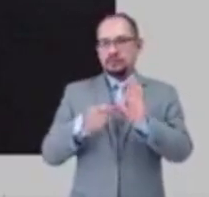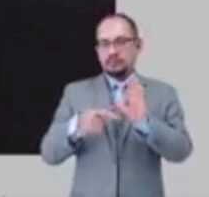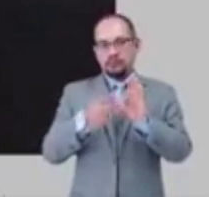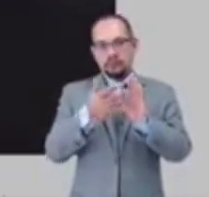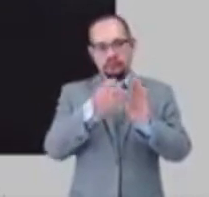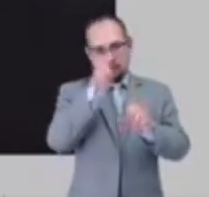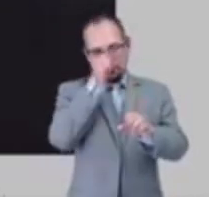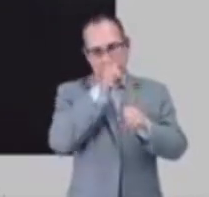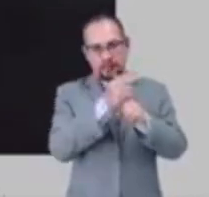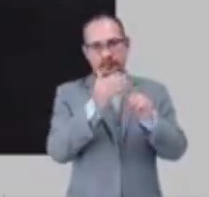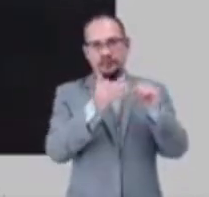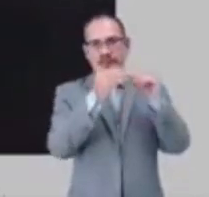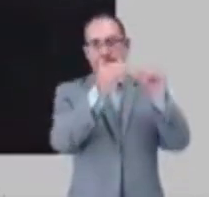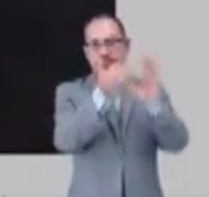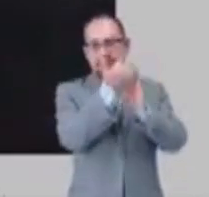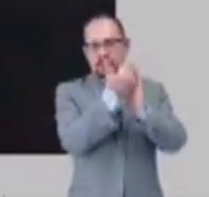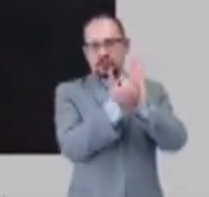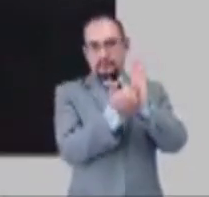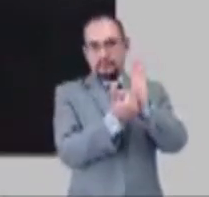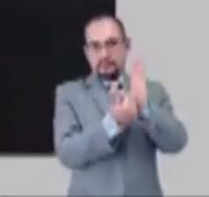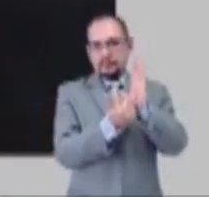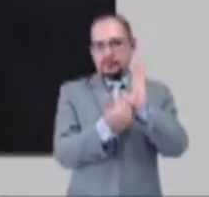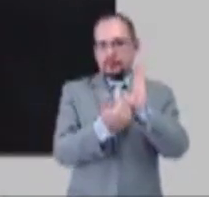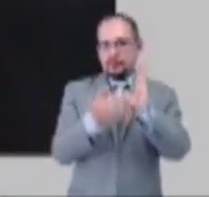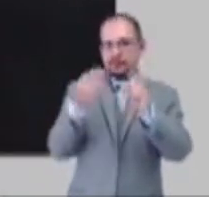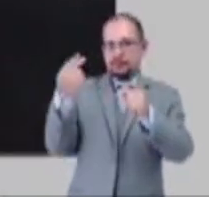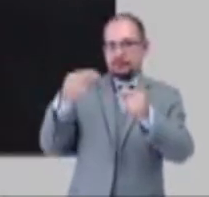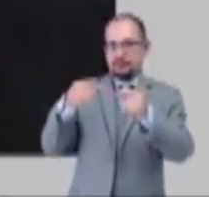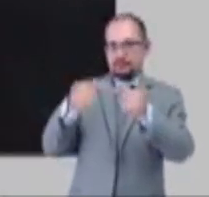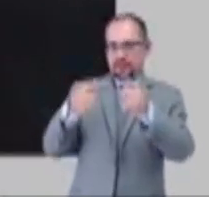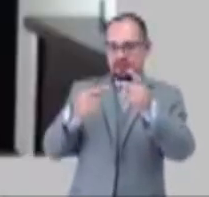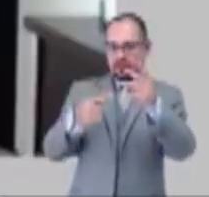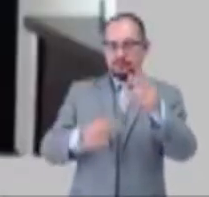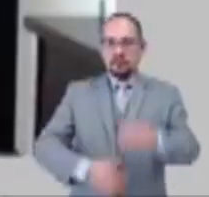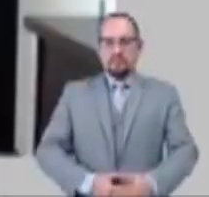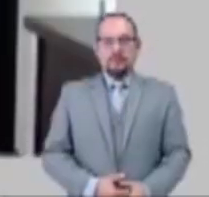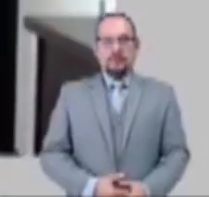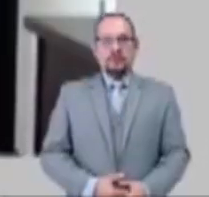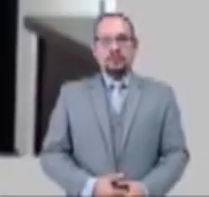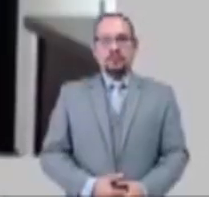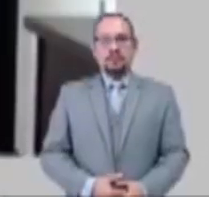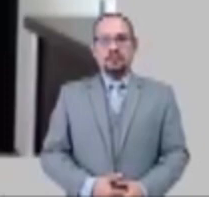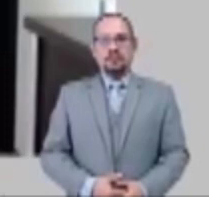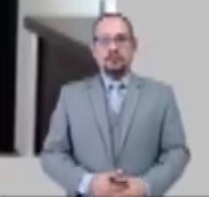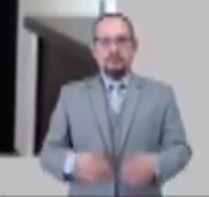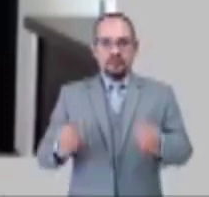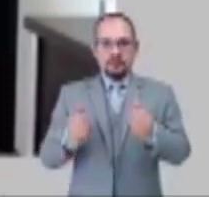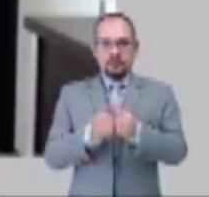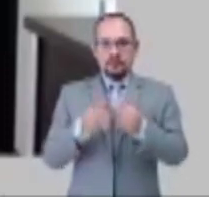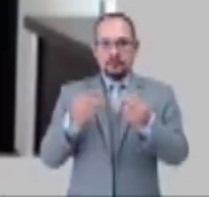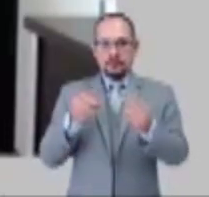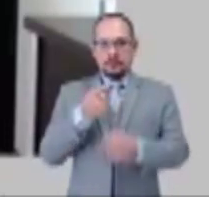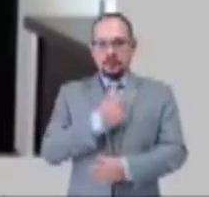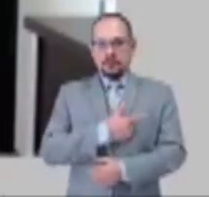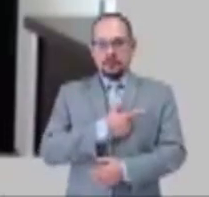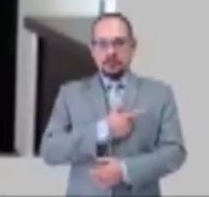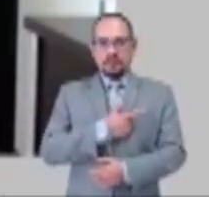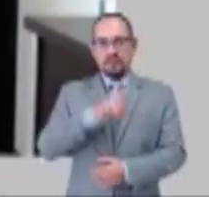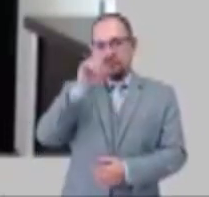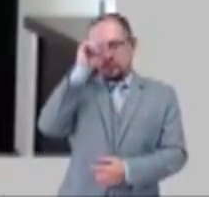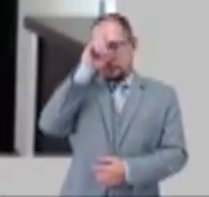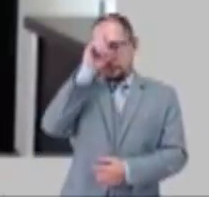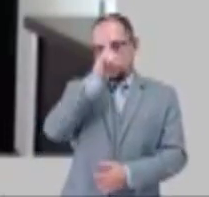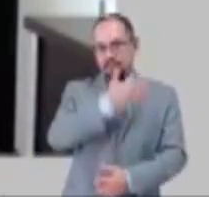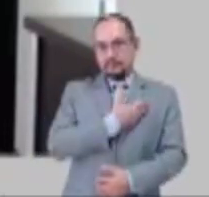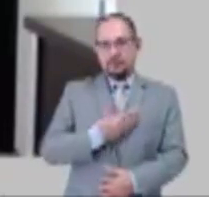informó sobre dos encuestas de opinión realizadas vía telefónica para conocer la intención del voto en 'hidalgo' las cuales fueron publicadas